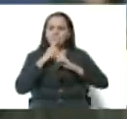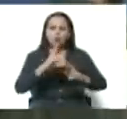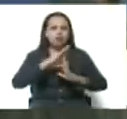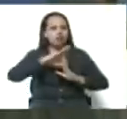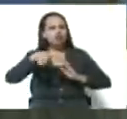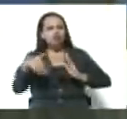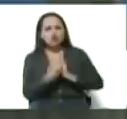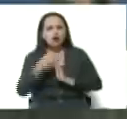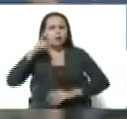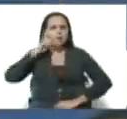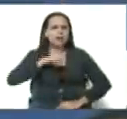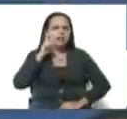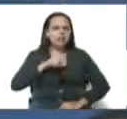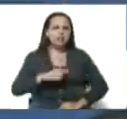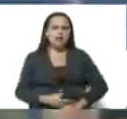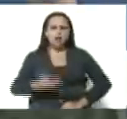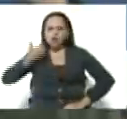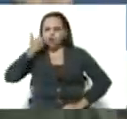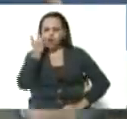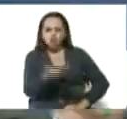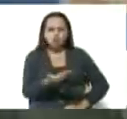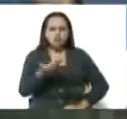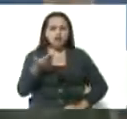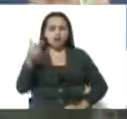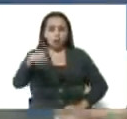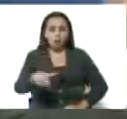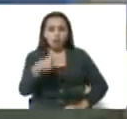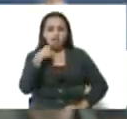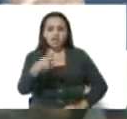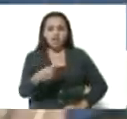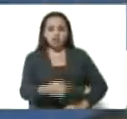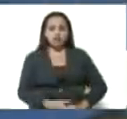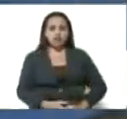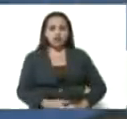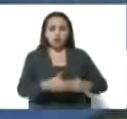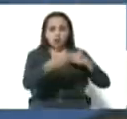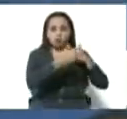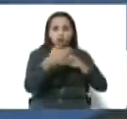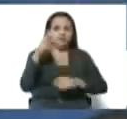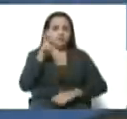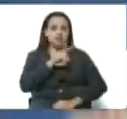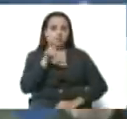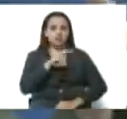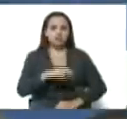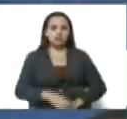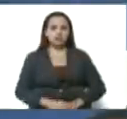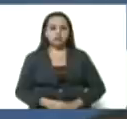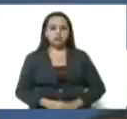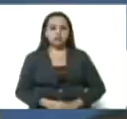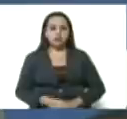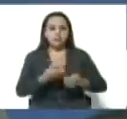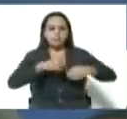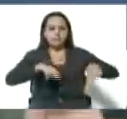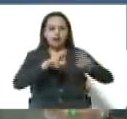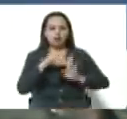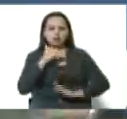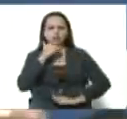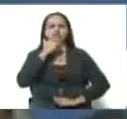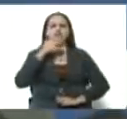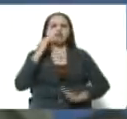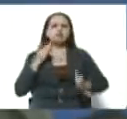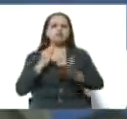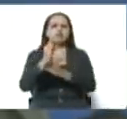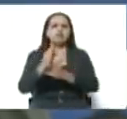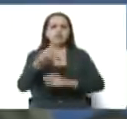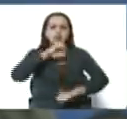inmunda asquerosa que hoy lanzaron en el comando sur contra venezuela' morales de alto combate